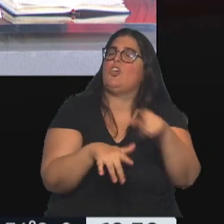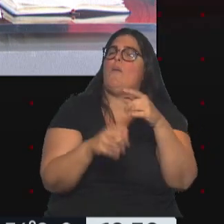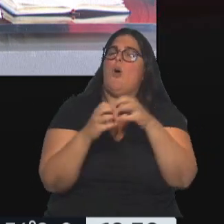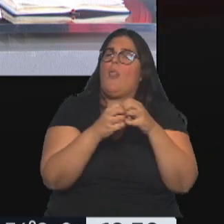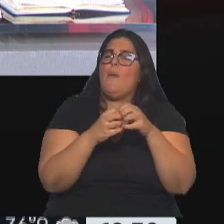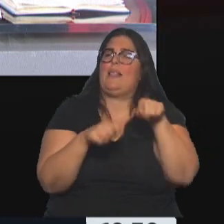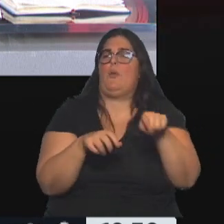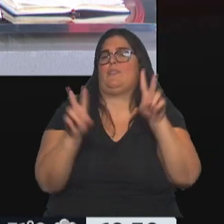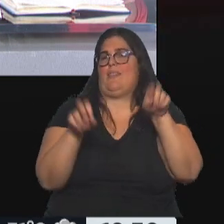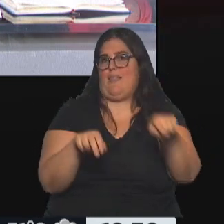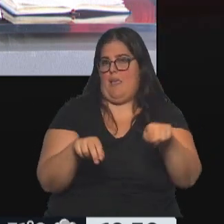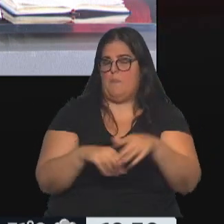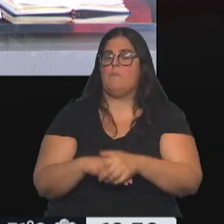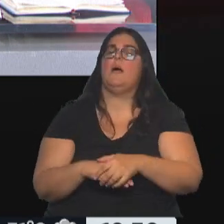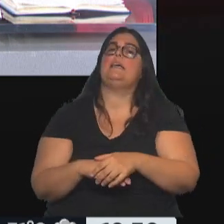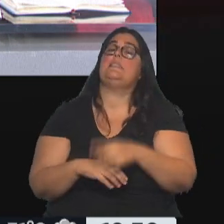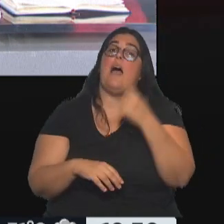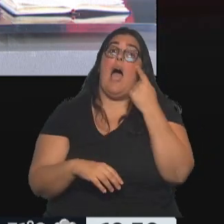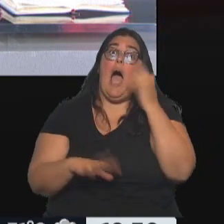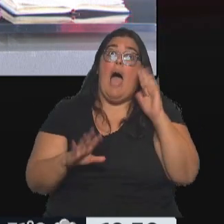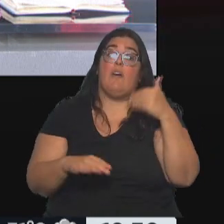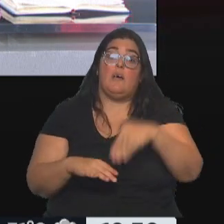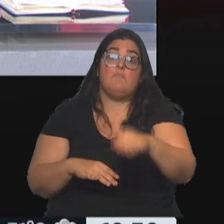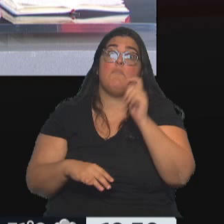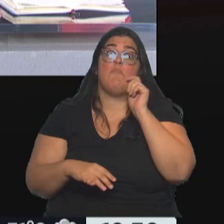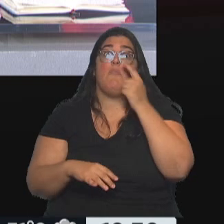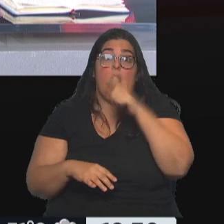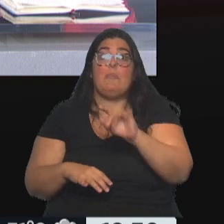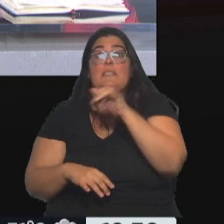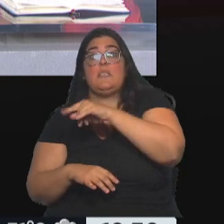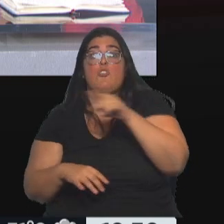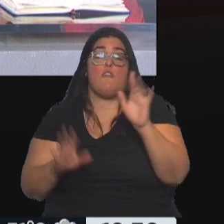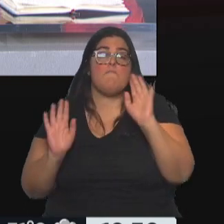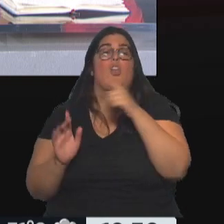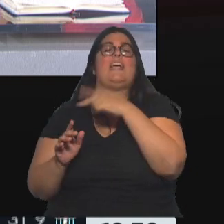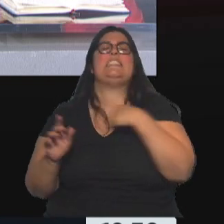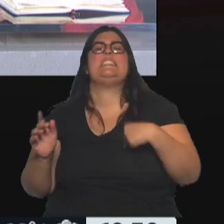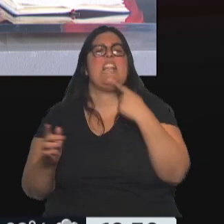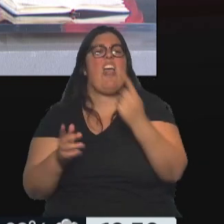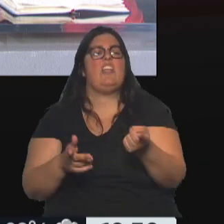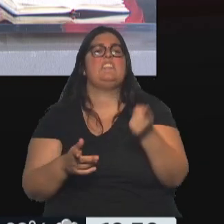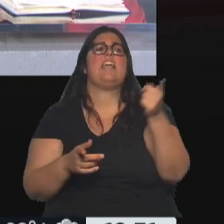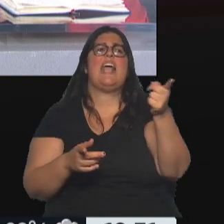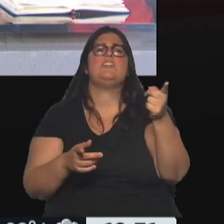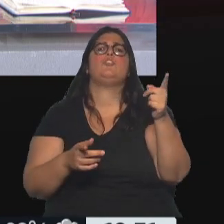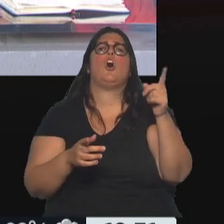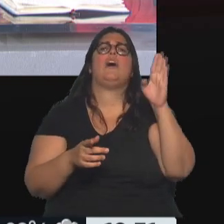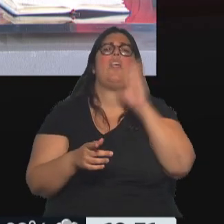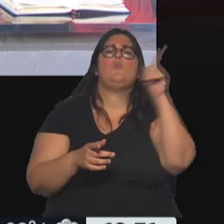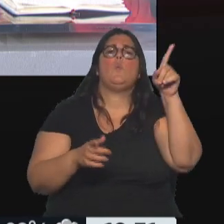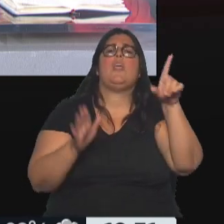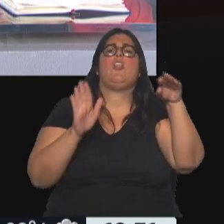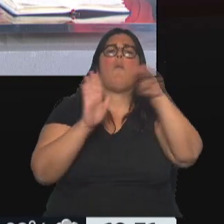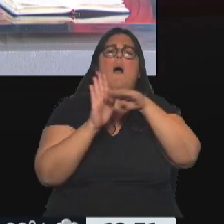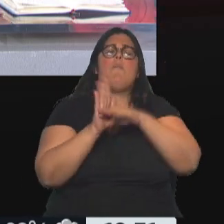¿no? Veremos si finalmente se llega, porque de hecho de China planteaban algo que decía que era incluso contrario a la legislación estadounidense, que no iba a